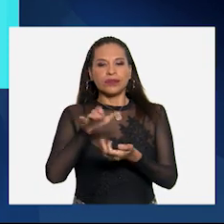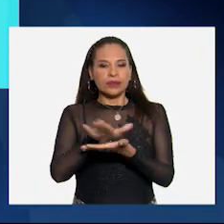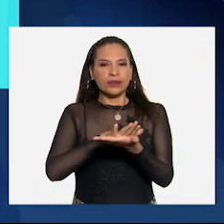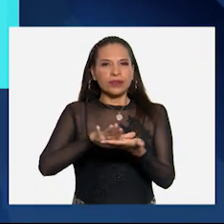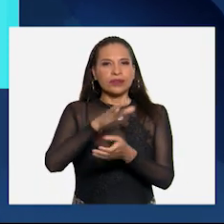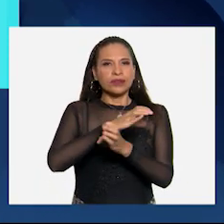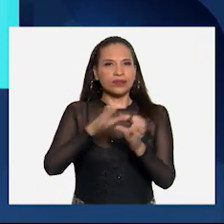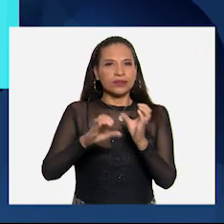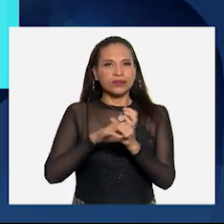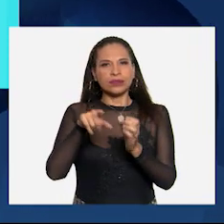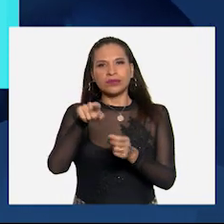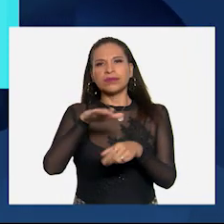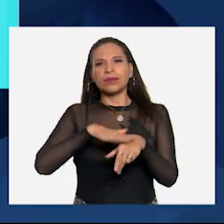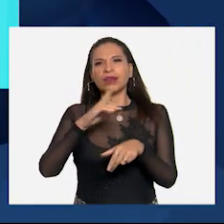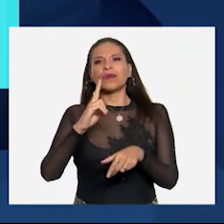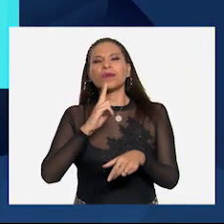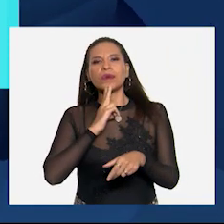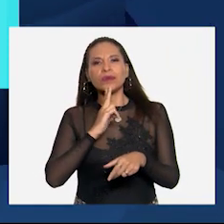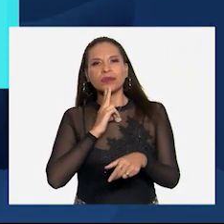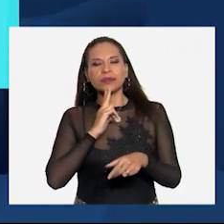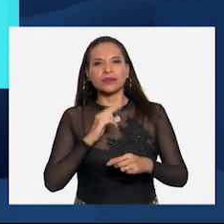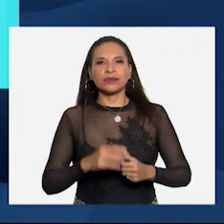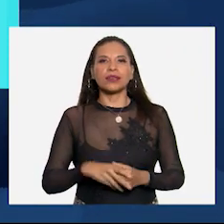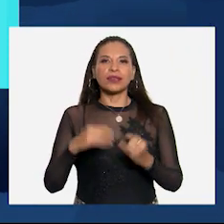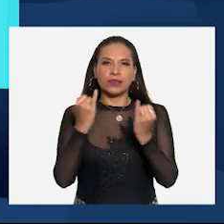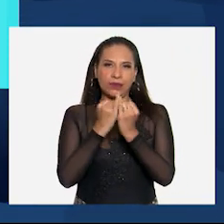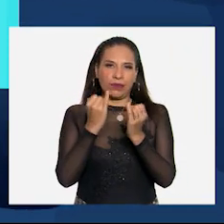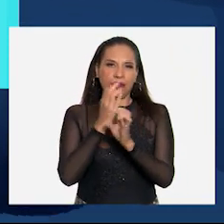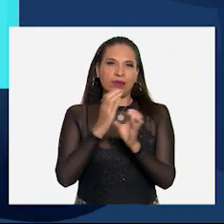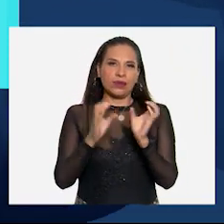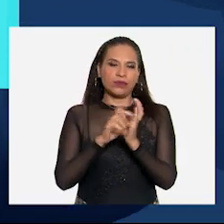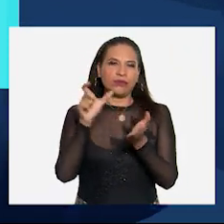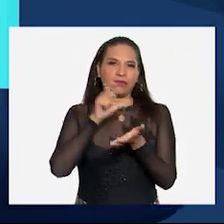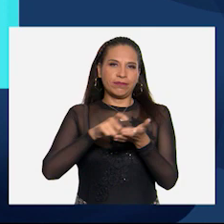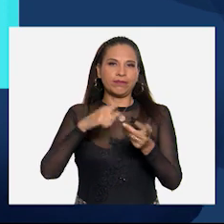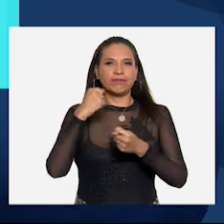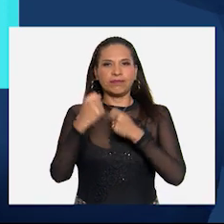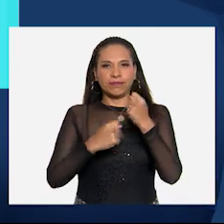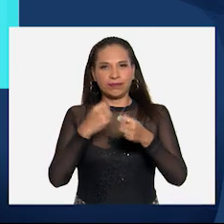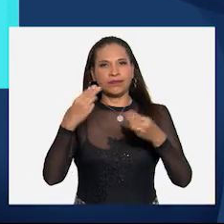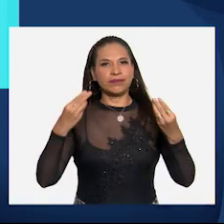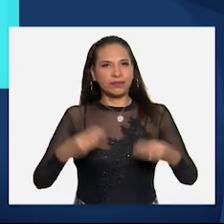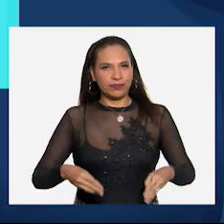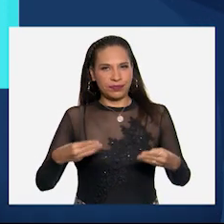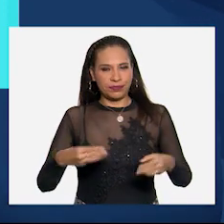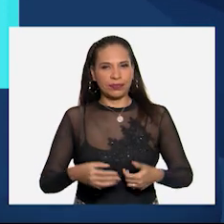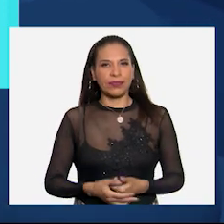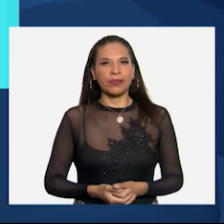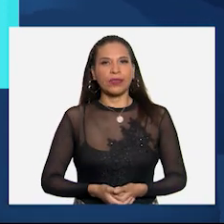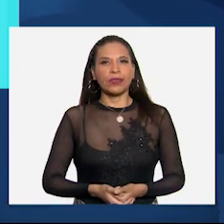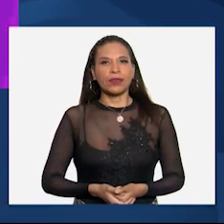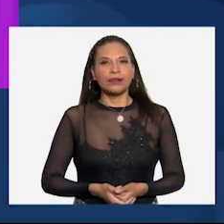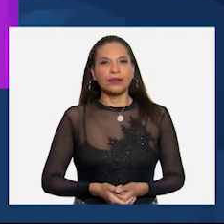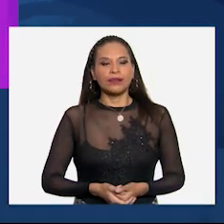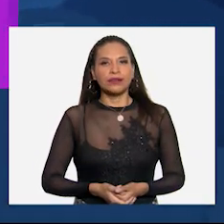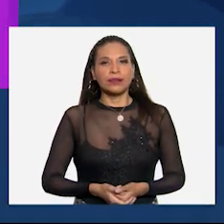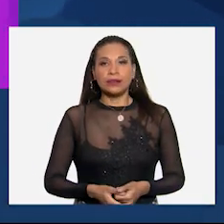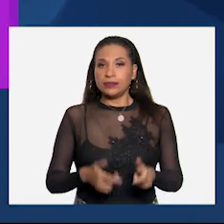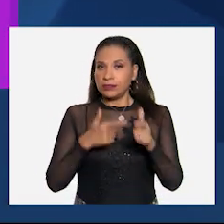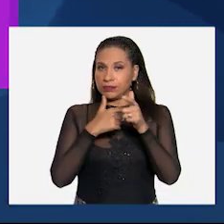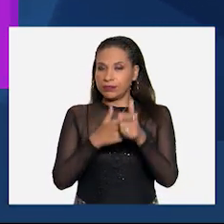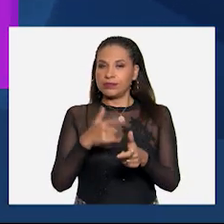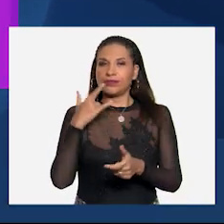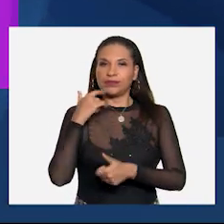Desinfecta las superficies de los objetos que más utilizas. También las cosas que compres en la tienda o en el supermercado.